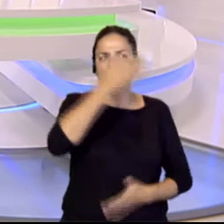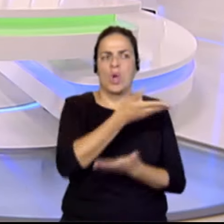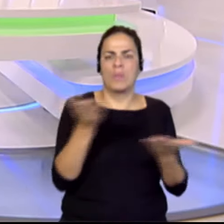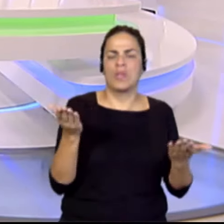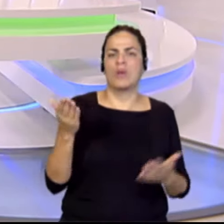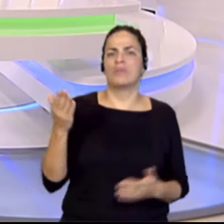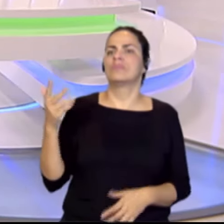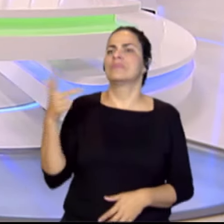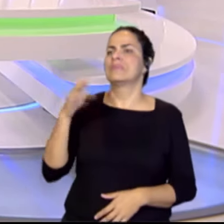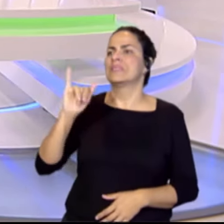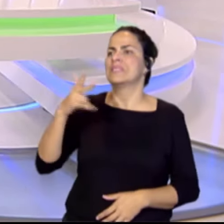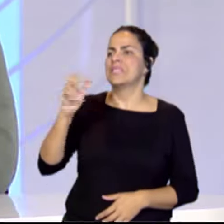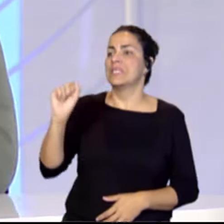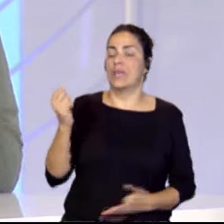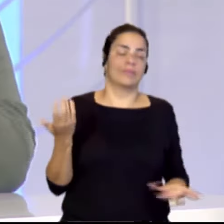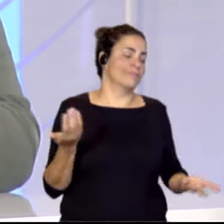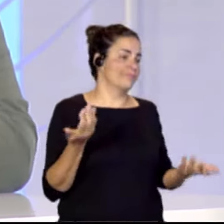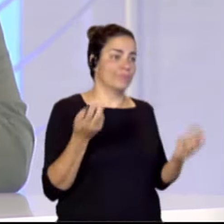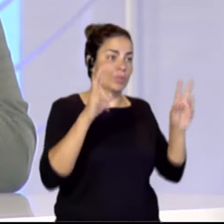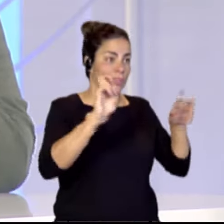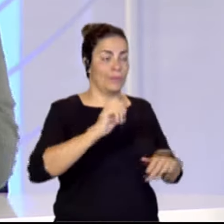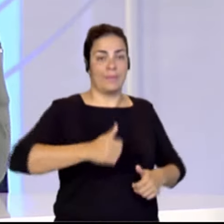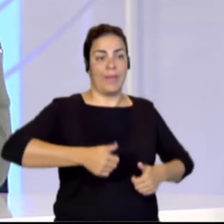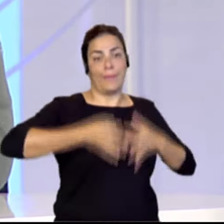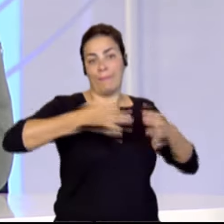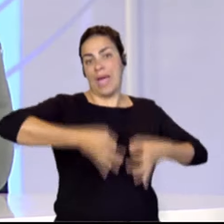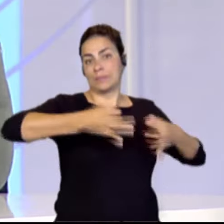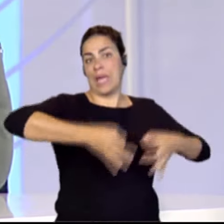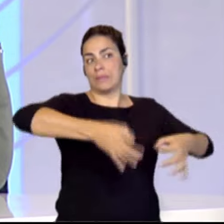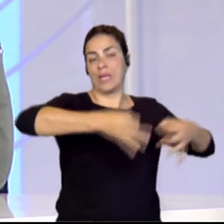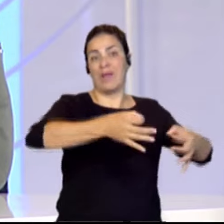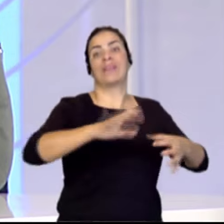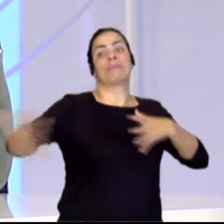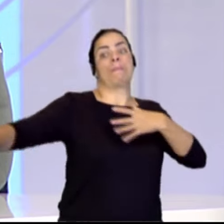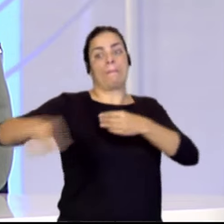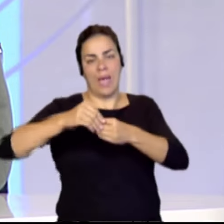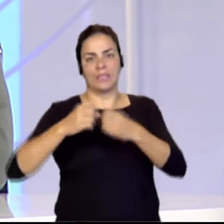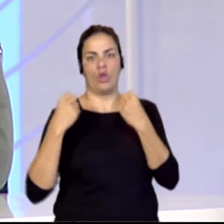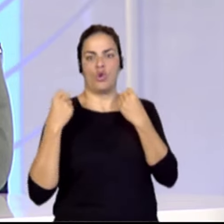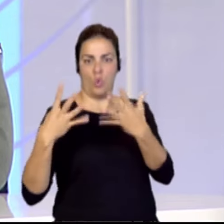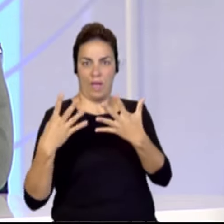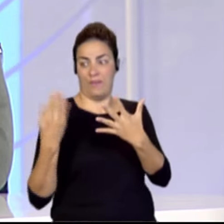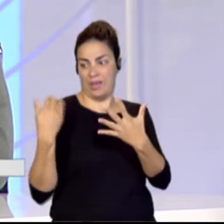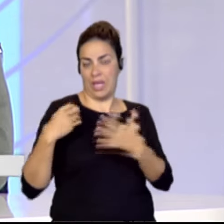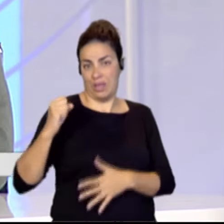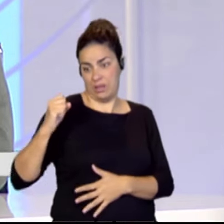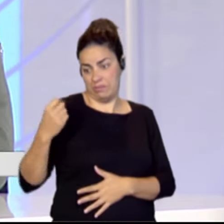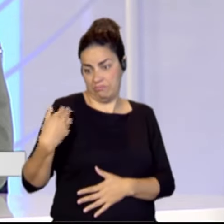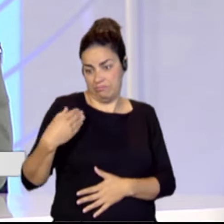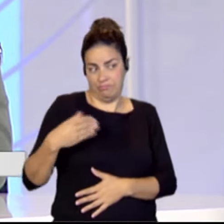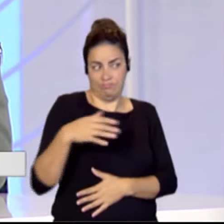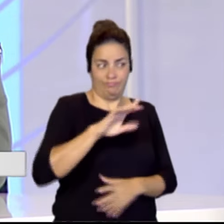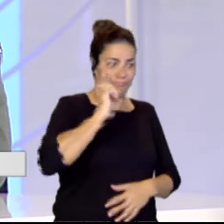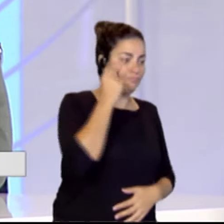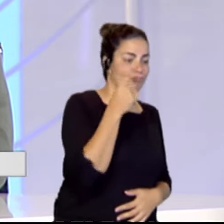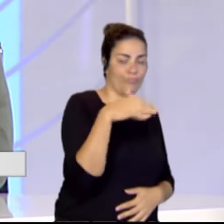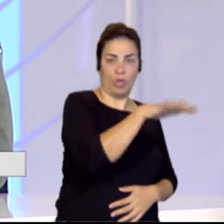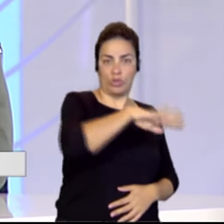chicha Pues un titular no más de lo mismo A lo que unes los nueve que han aparecido en las últimas horas en las costas brasileñas que es